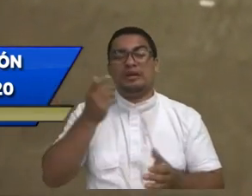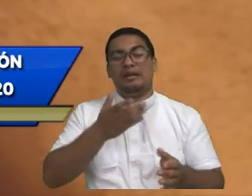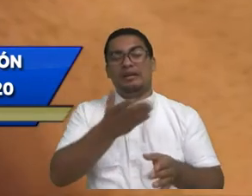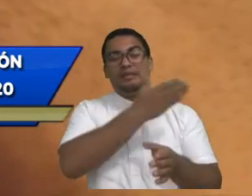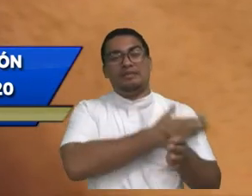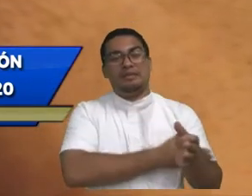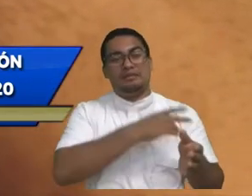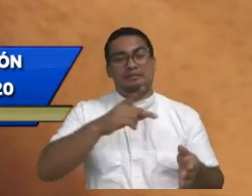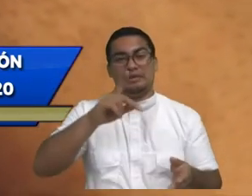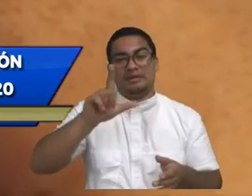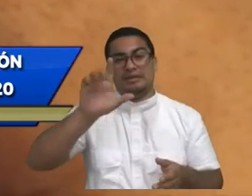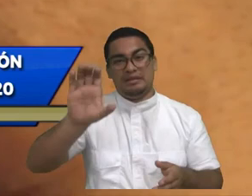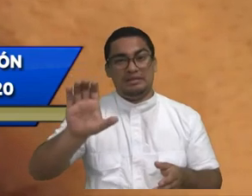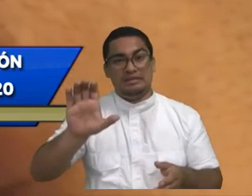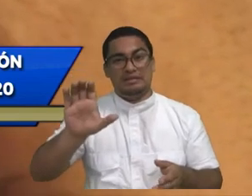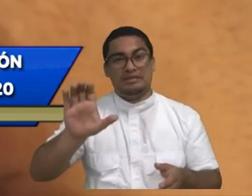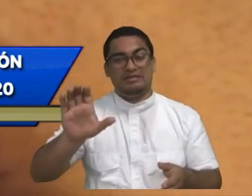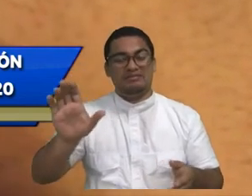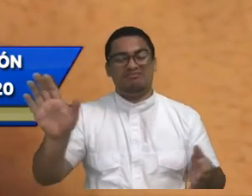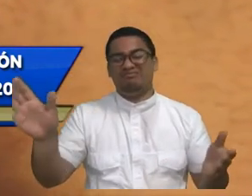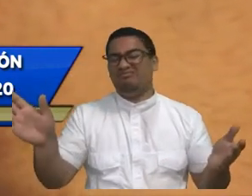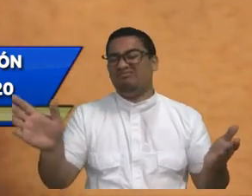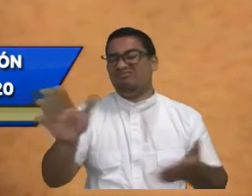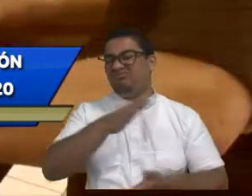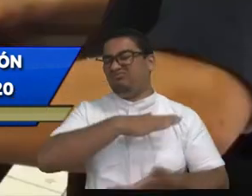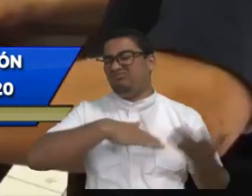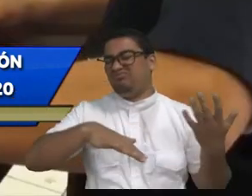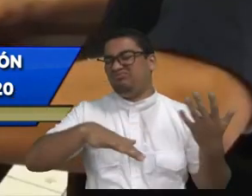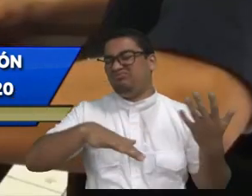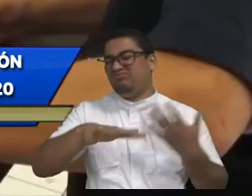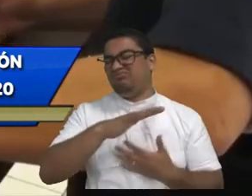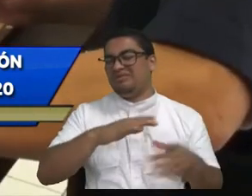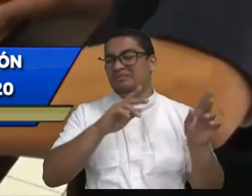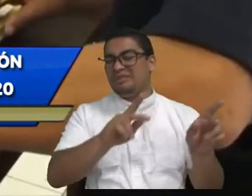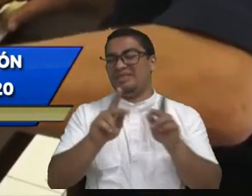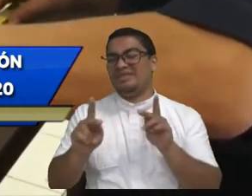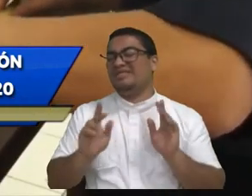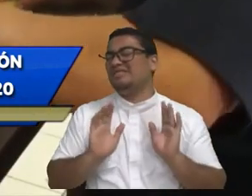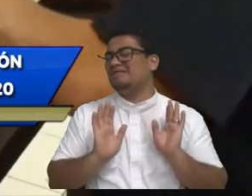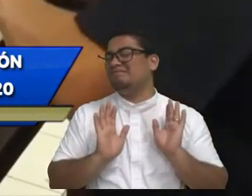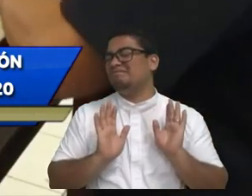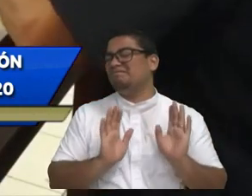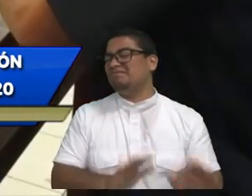que nos dejó grandes desastres verdad que la población todavía